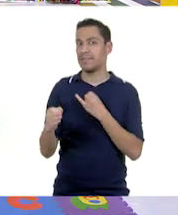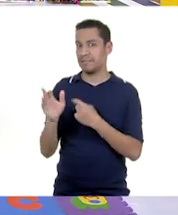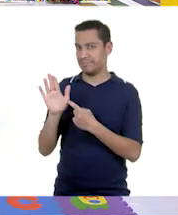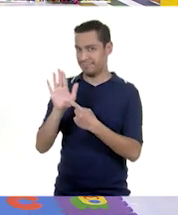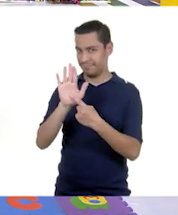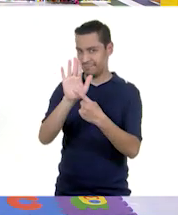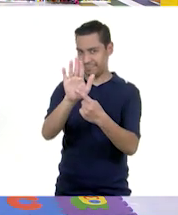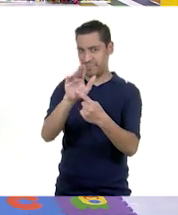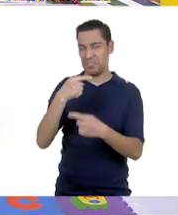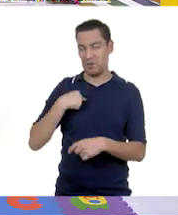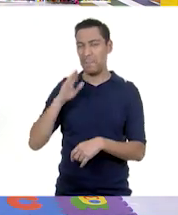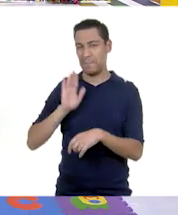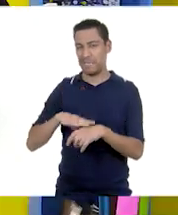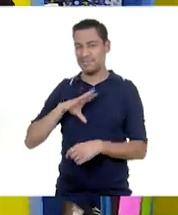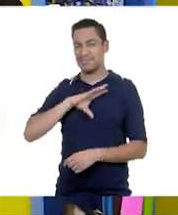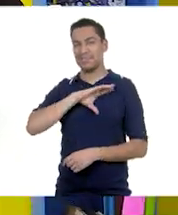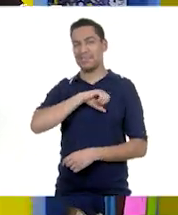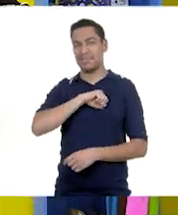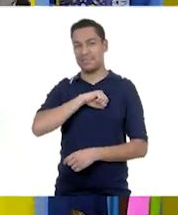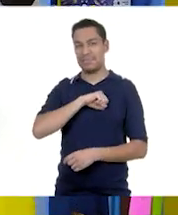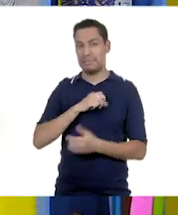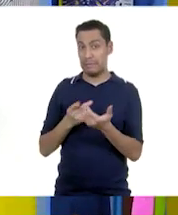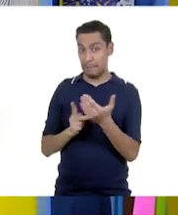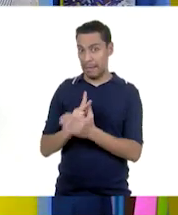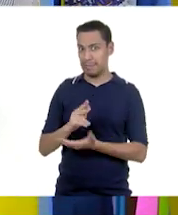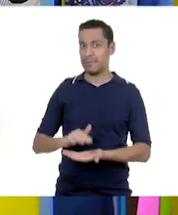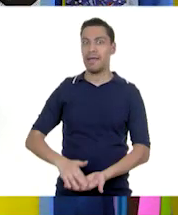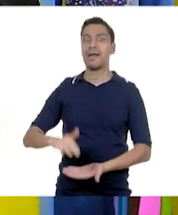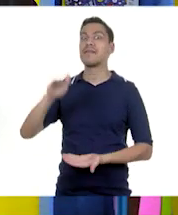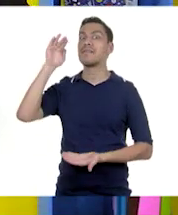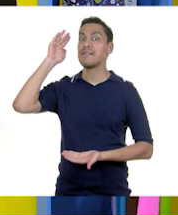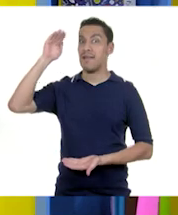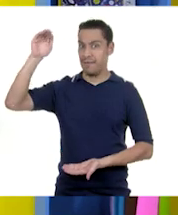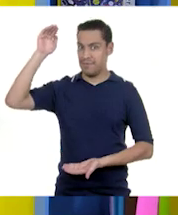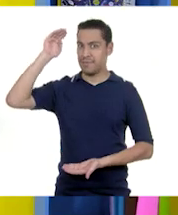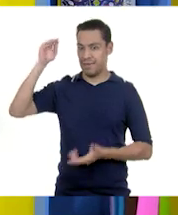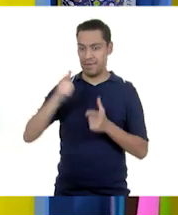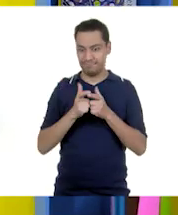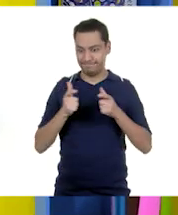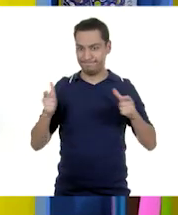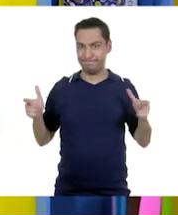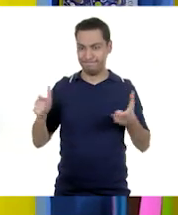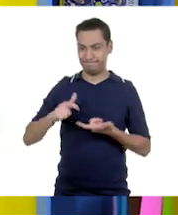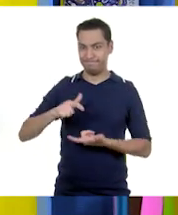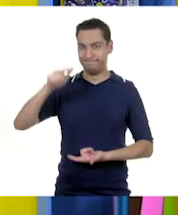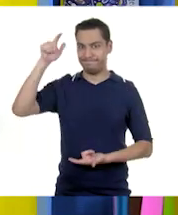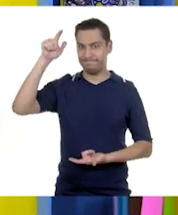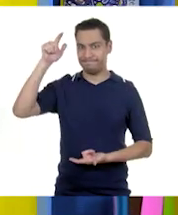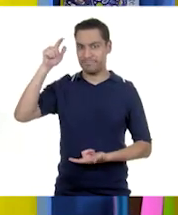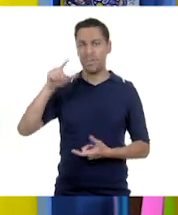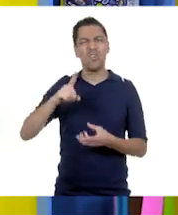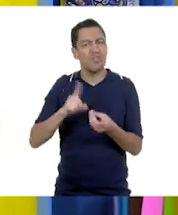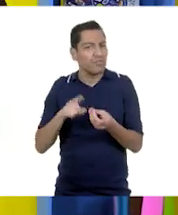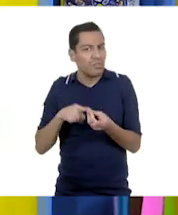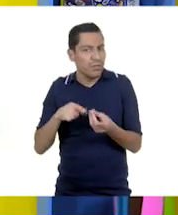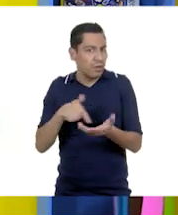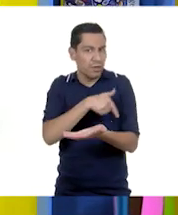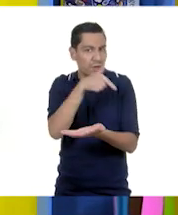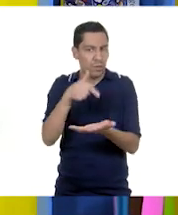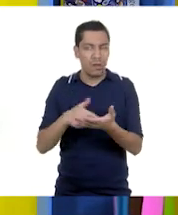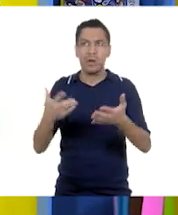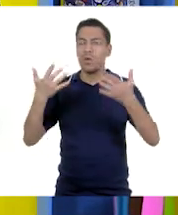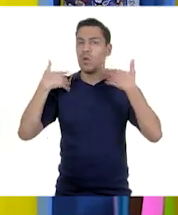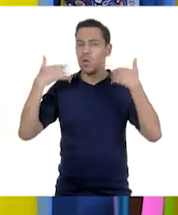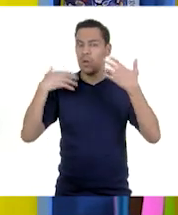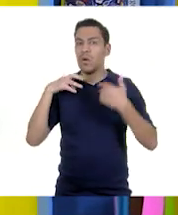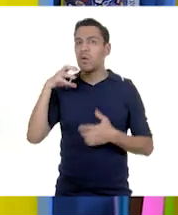favoritas. Es una planta muy grande, la podemos encontrar por lo general en lugares como muy húmedos o donde hace